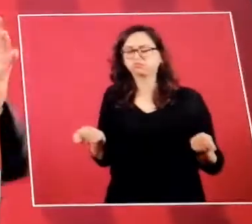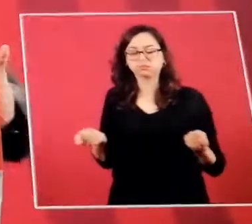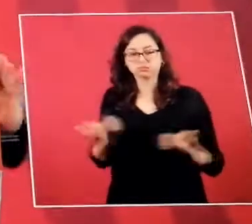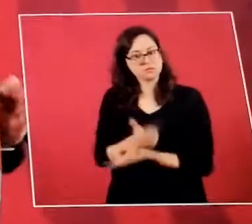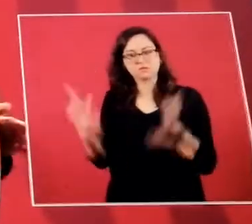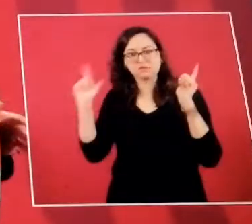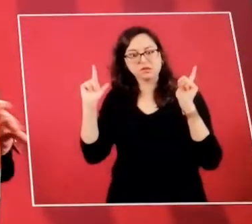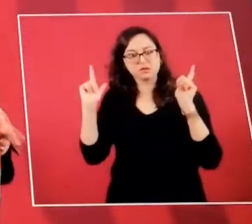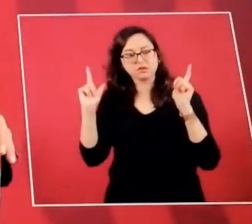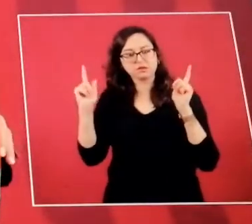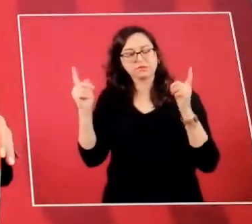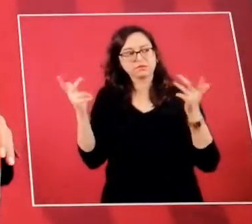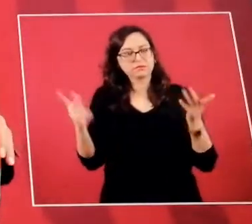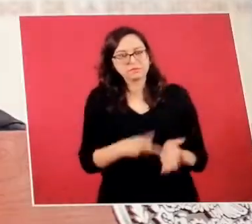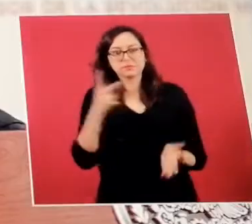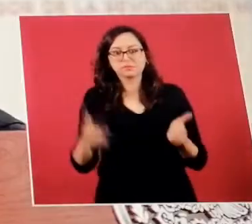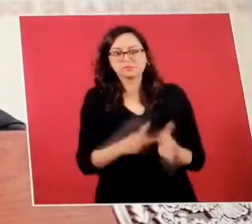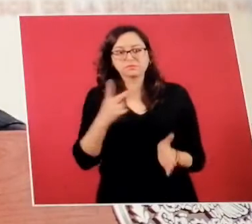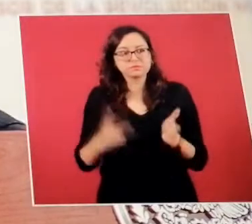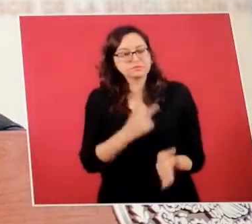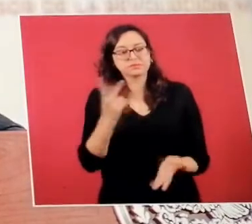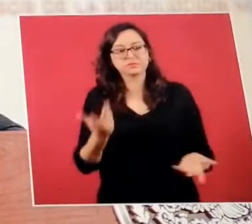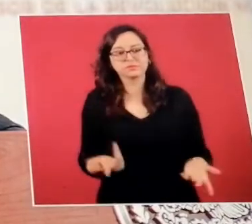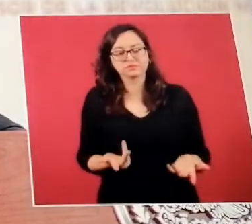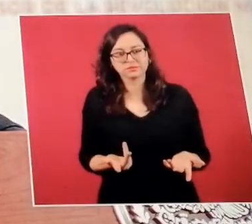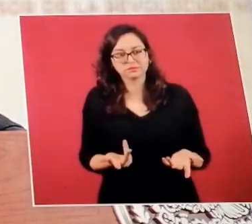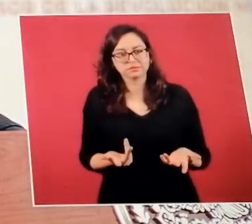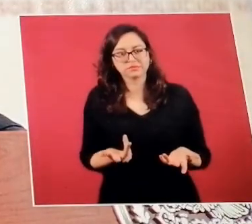como querían, se metían hasta la cocina.